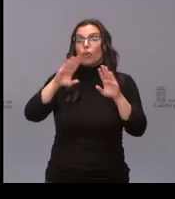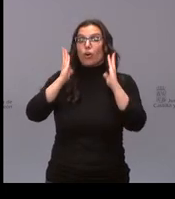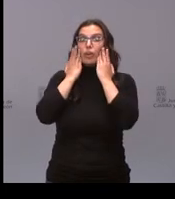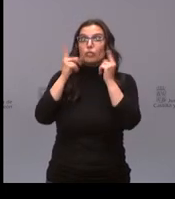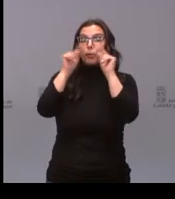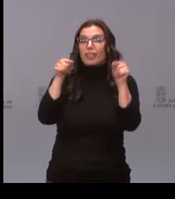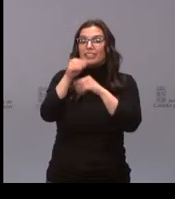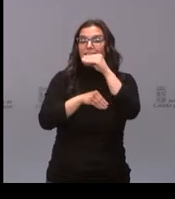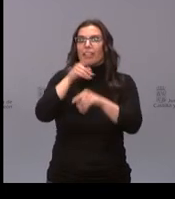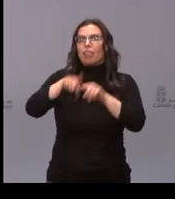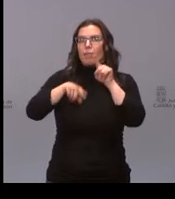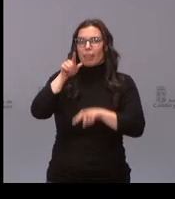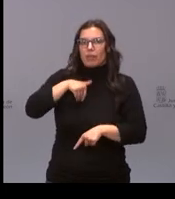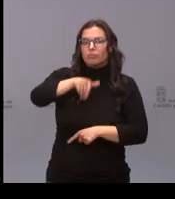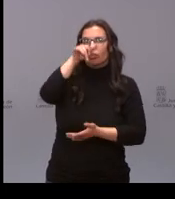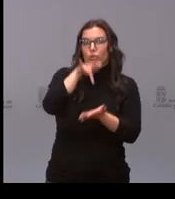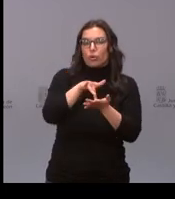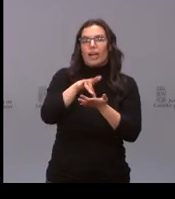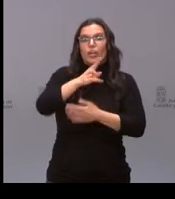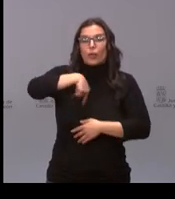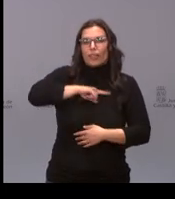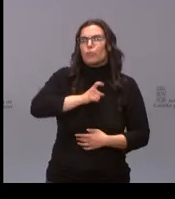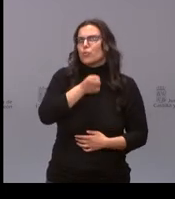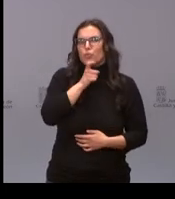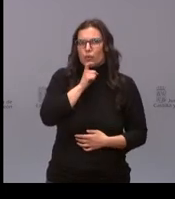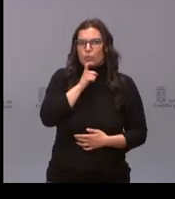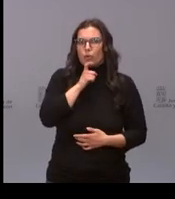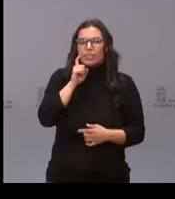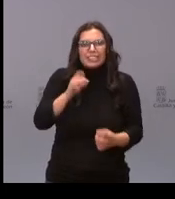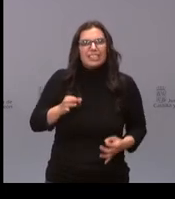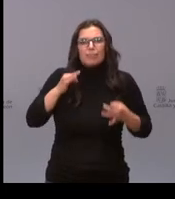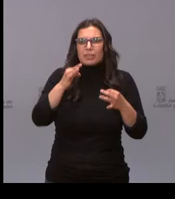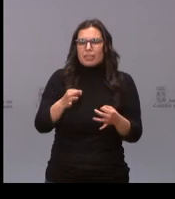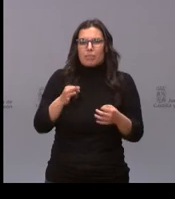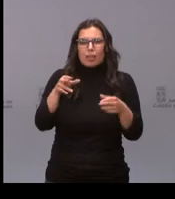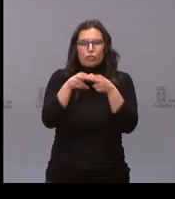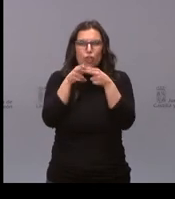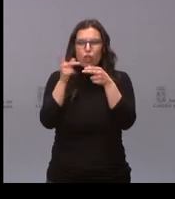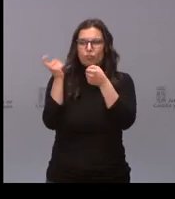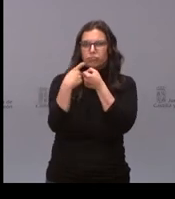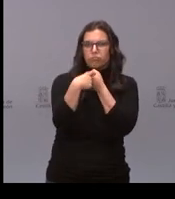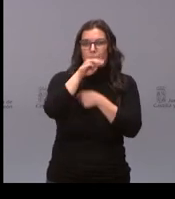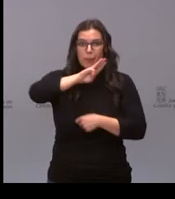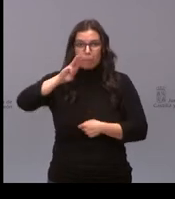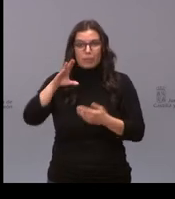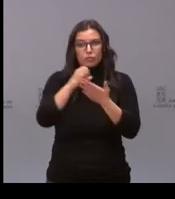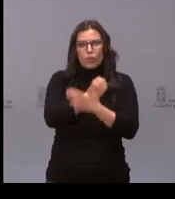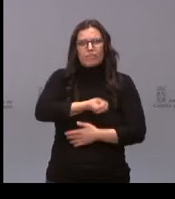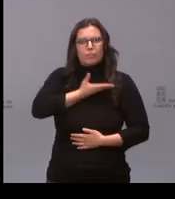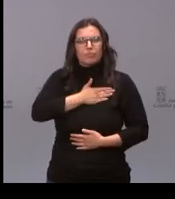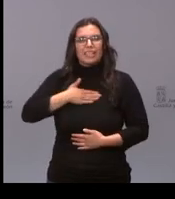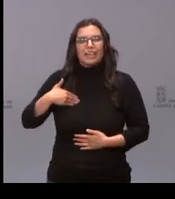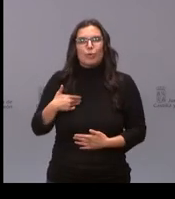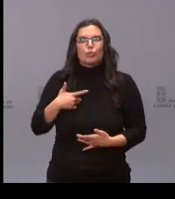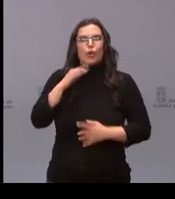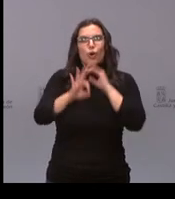corresponda y, desde luego, lo haremos con la voluntad que tienen todos los afiliados y simpatizantes del Partido Popular, con un